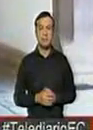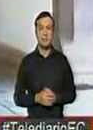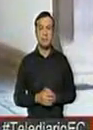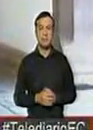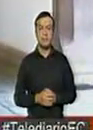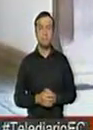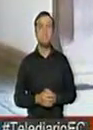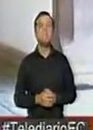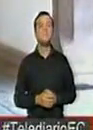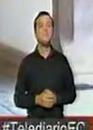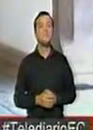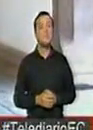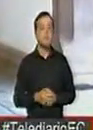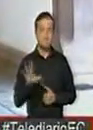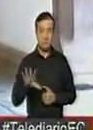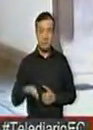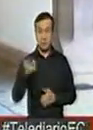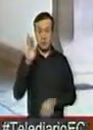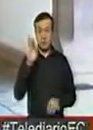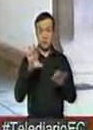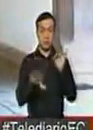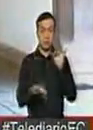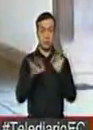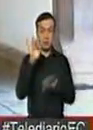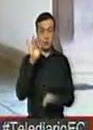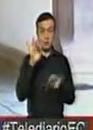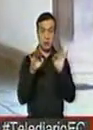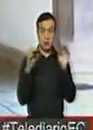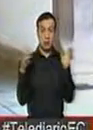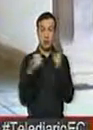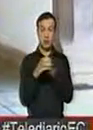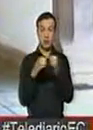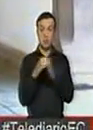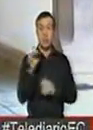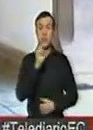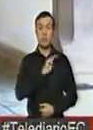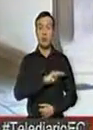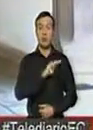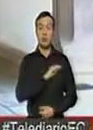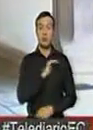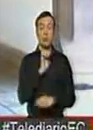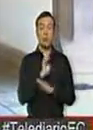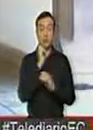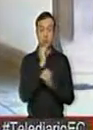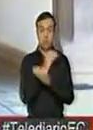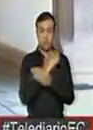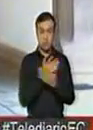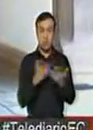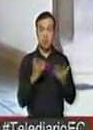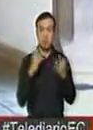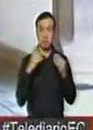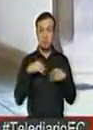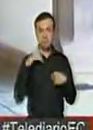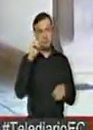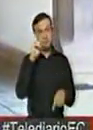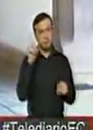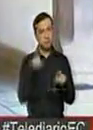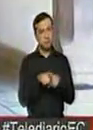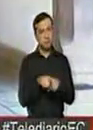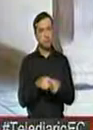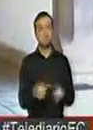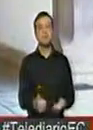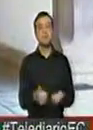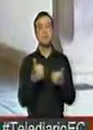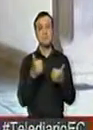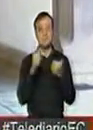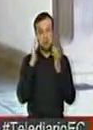De igual forma, los representantes de la Asociación de Municipalidades del Ecuador manifestaron su beneplácito por este acuerdo en